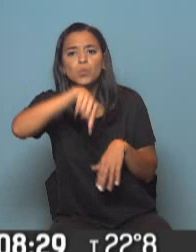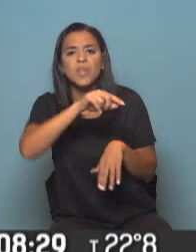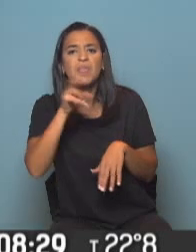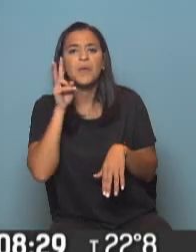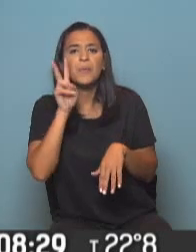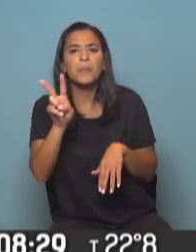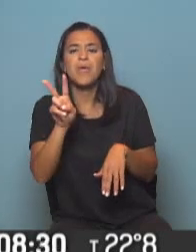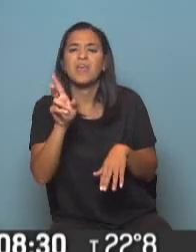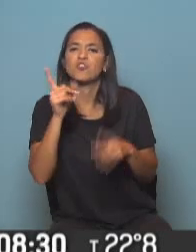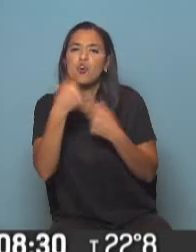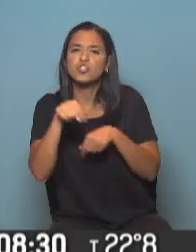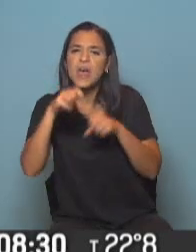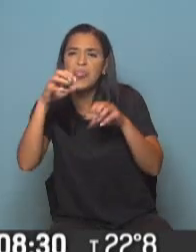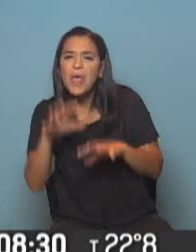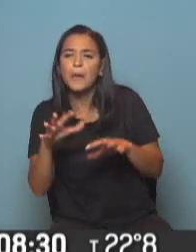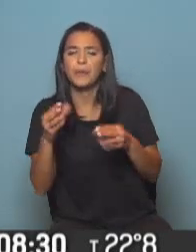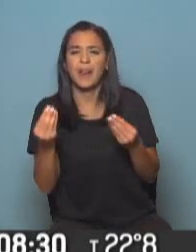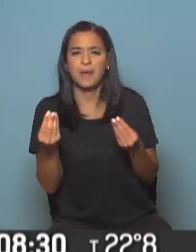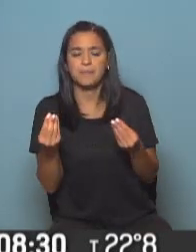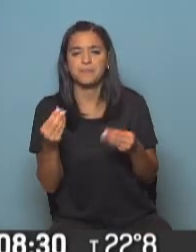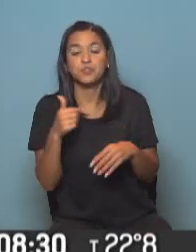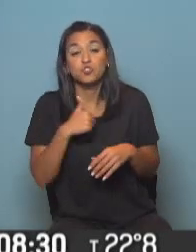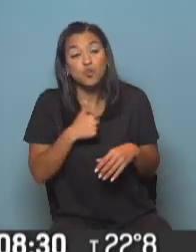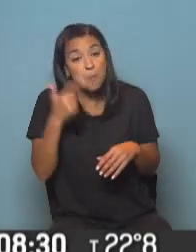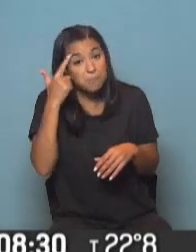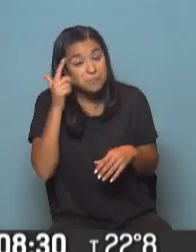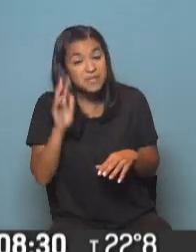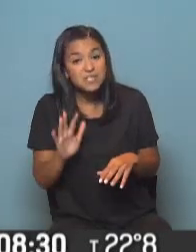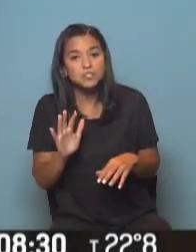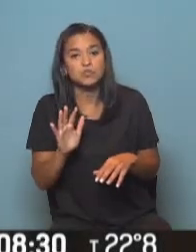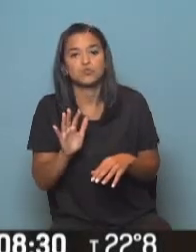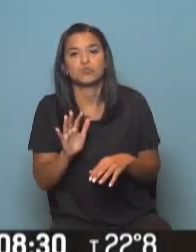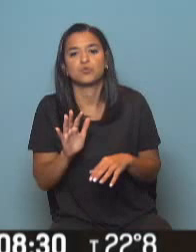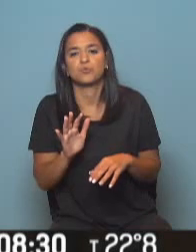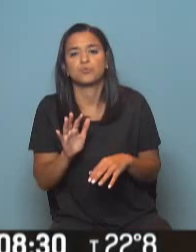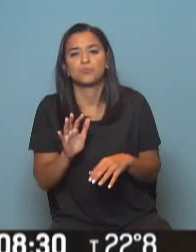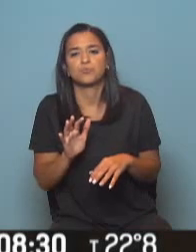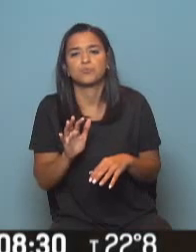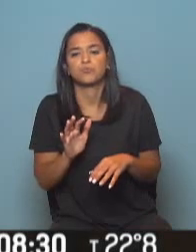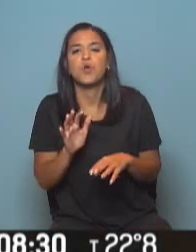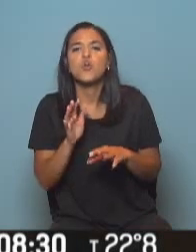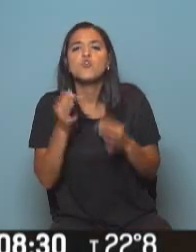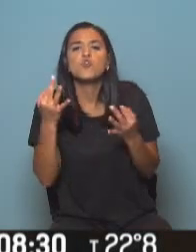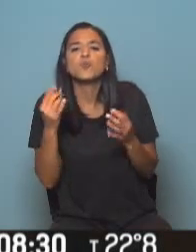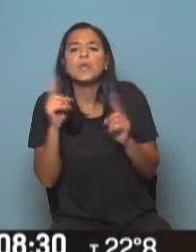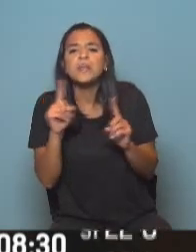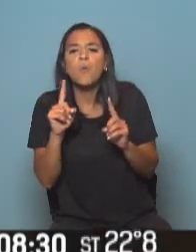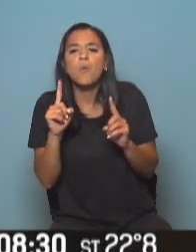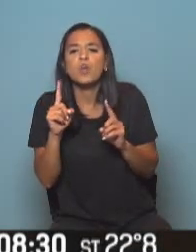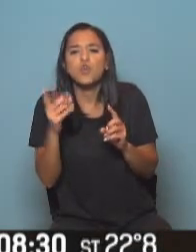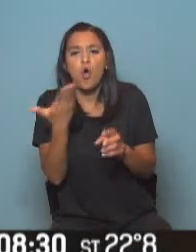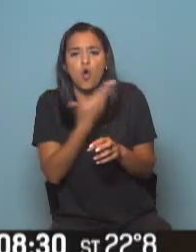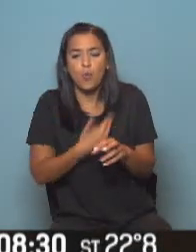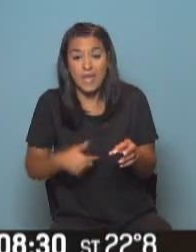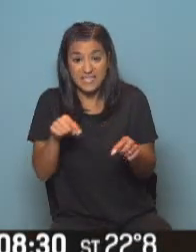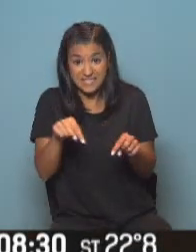talones de Aquiles más grandes Mira yo creo que todo fundamentalismo No es bueno para un gobierno